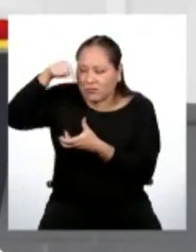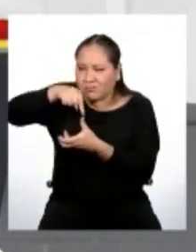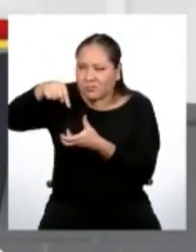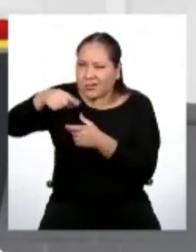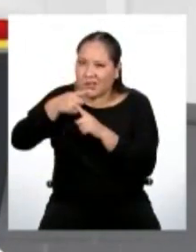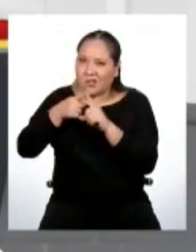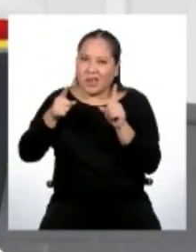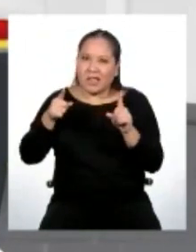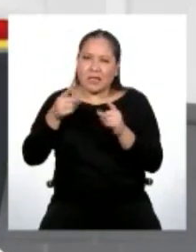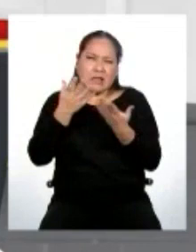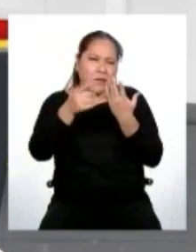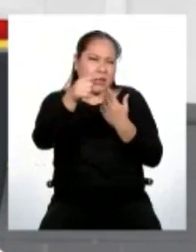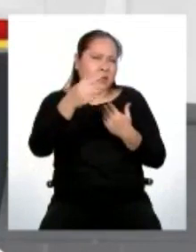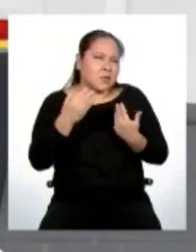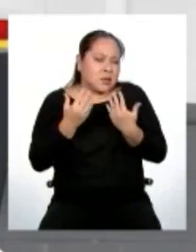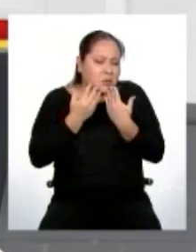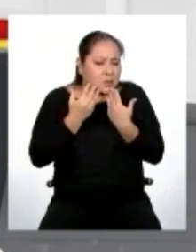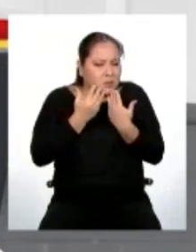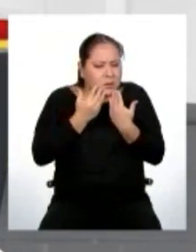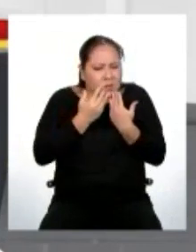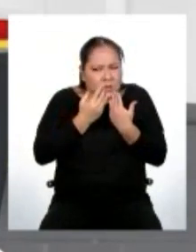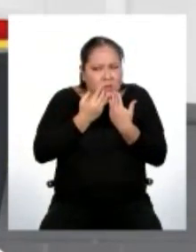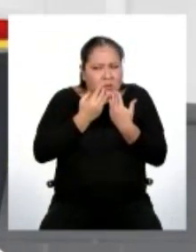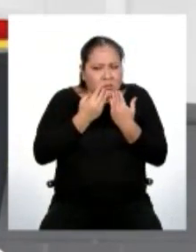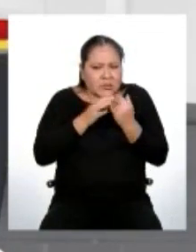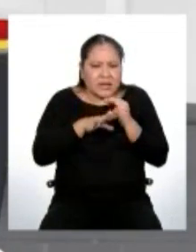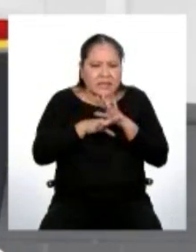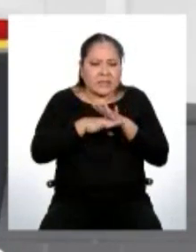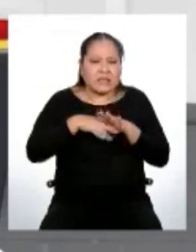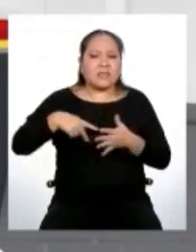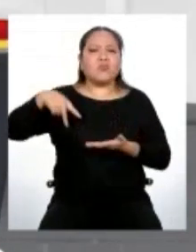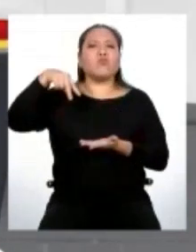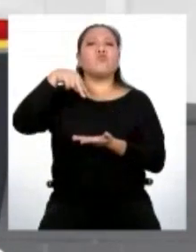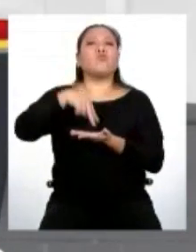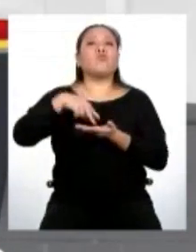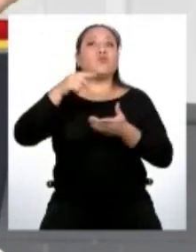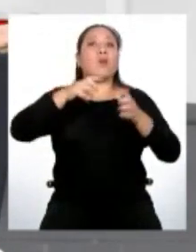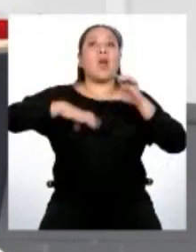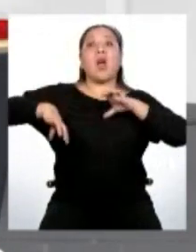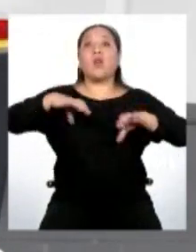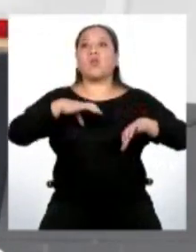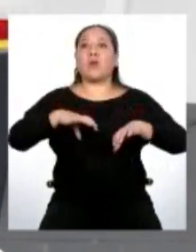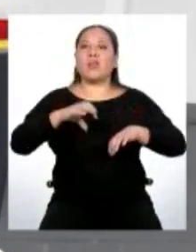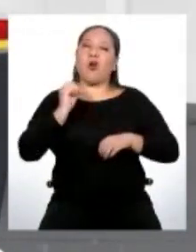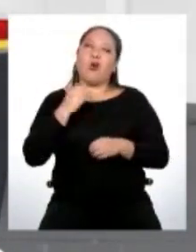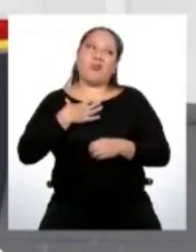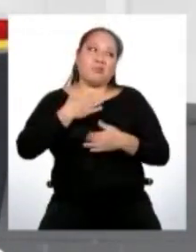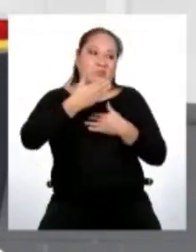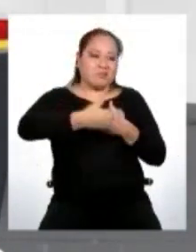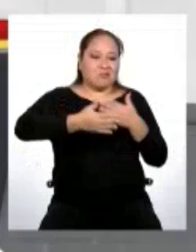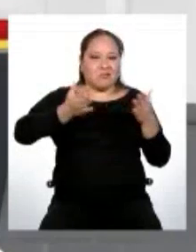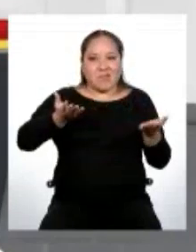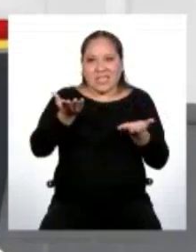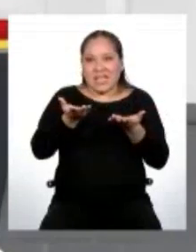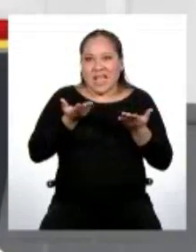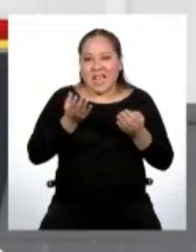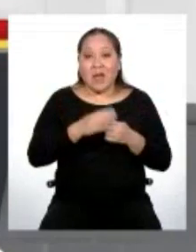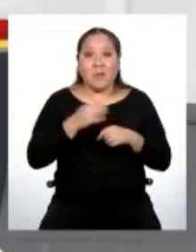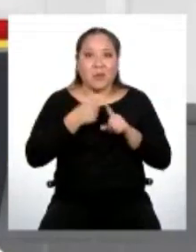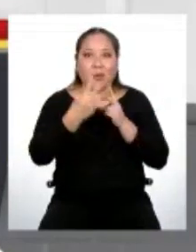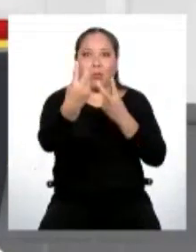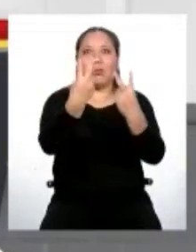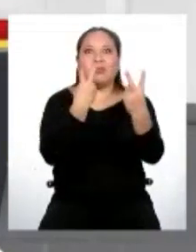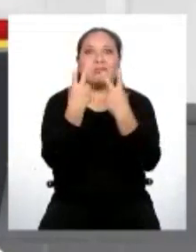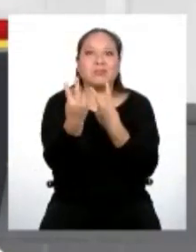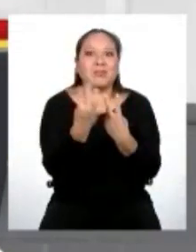ese pequeño miedo que sentimos al tener que salir a un escenario, o en mi caso, a una sala, pero con todos ustedes al